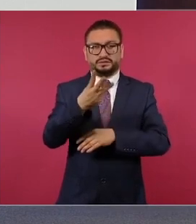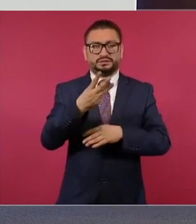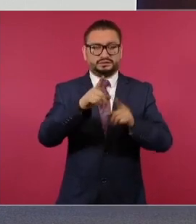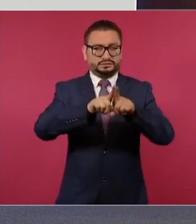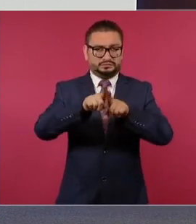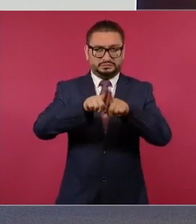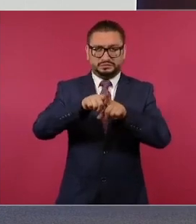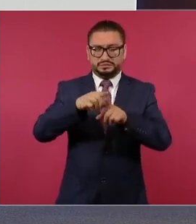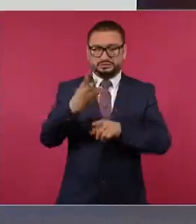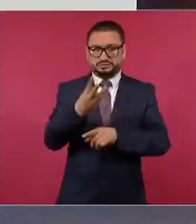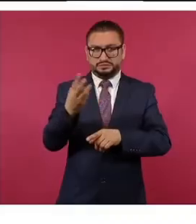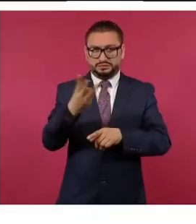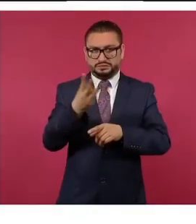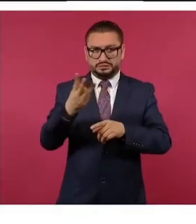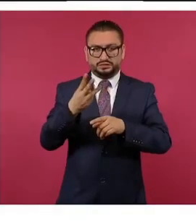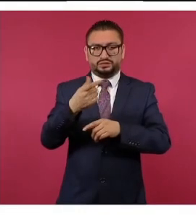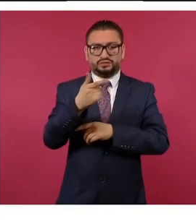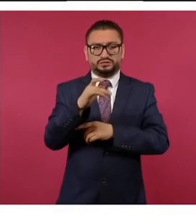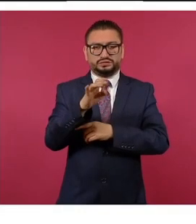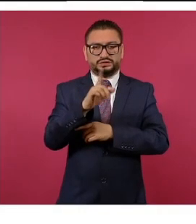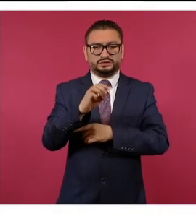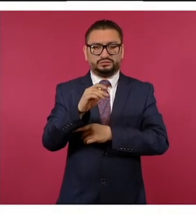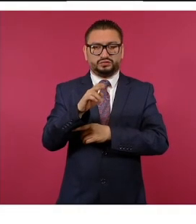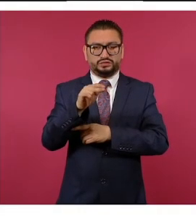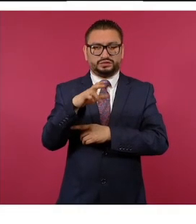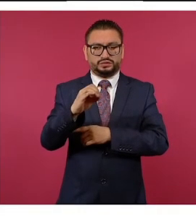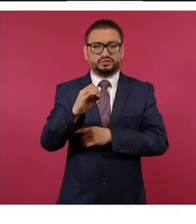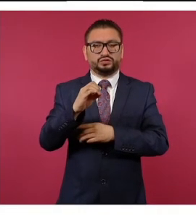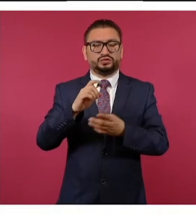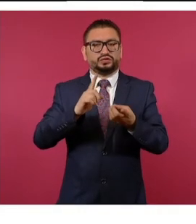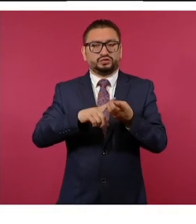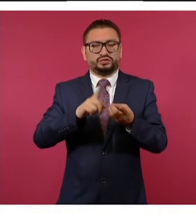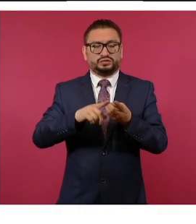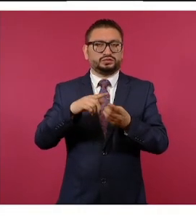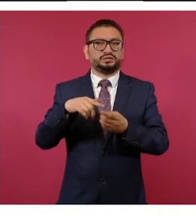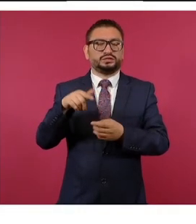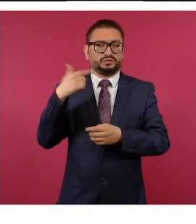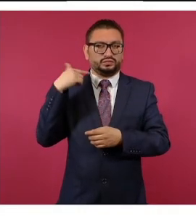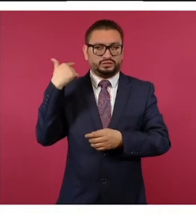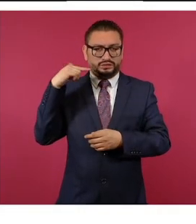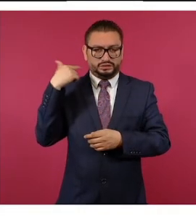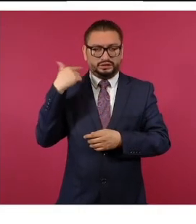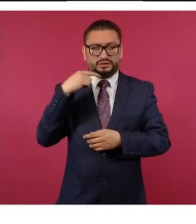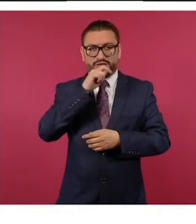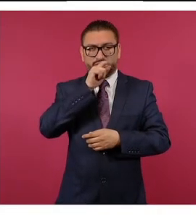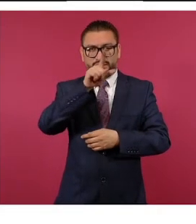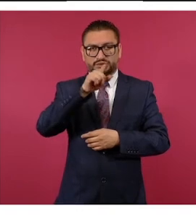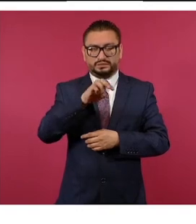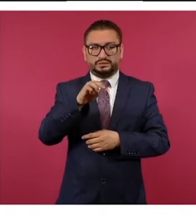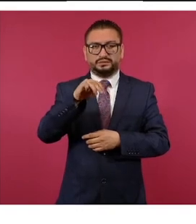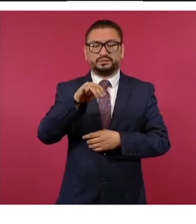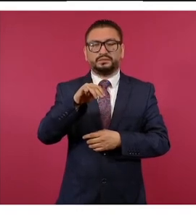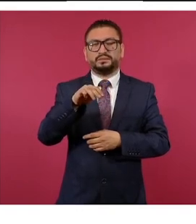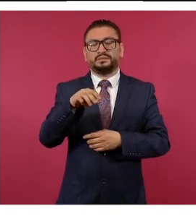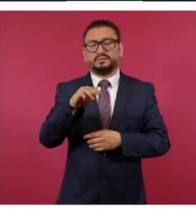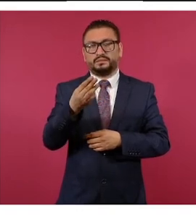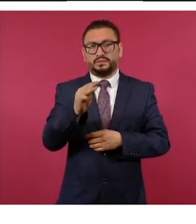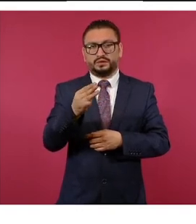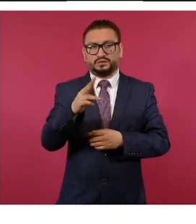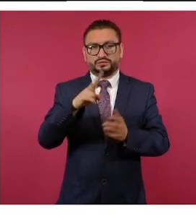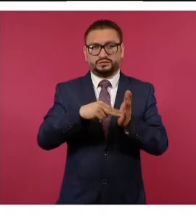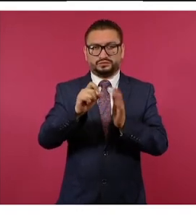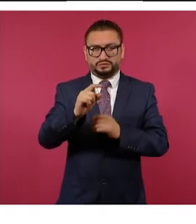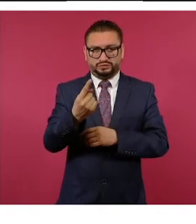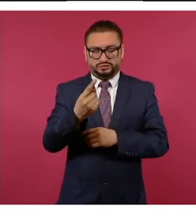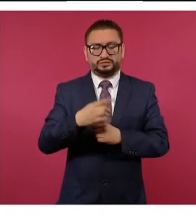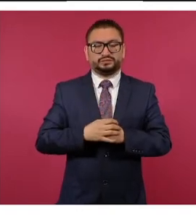hermanos González Moreno, esto en Guadalajara, Jalisco, en mayo del 2021. De